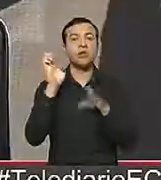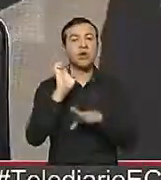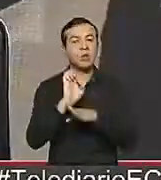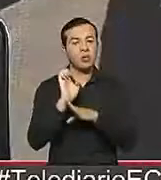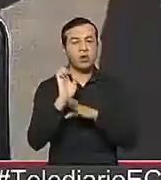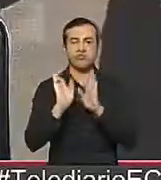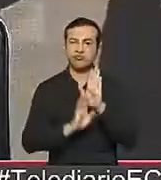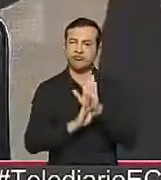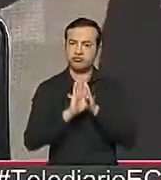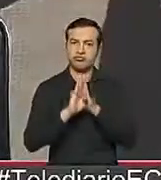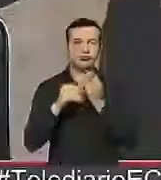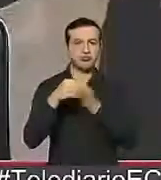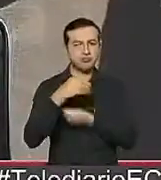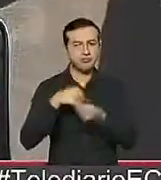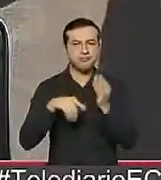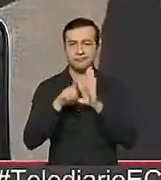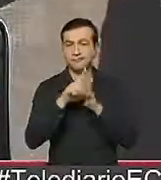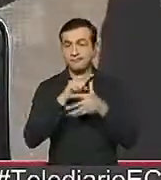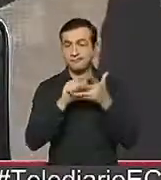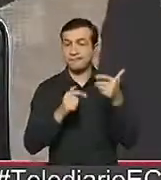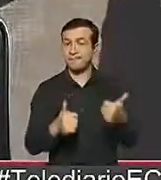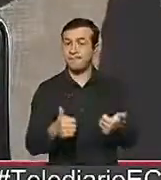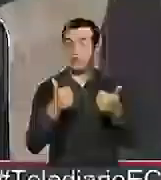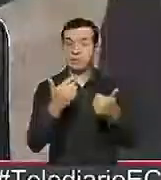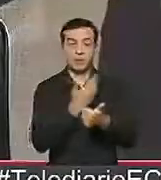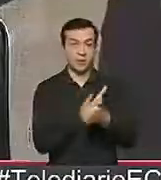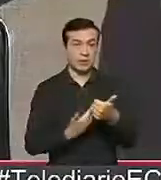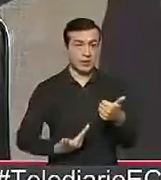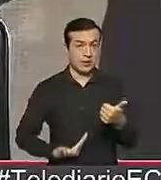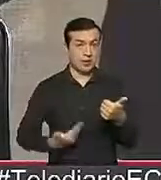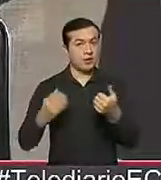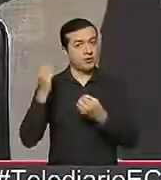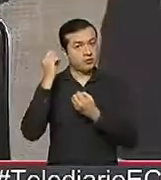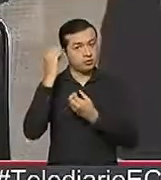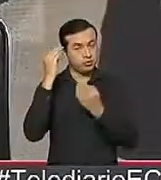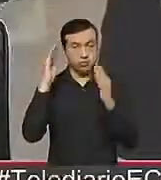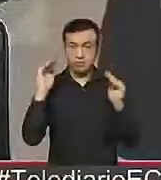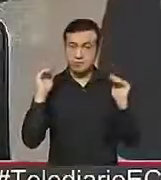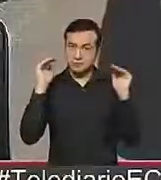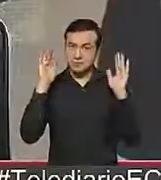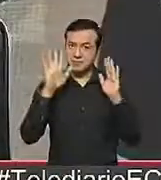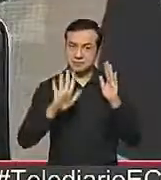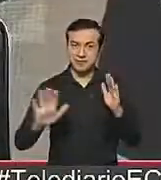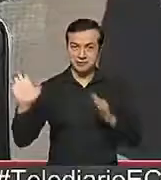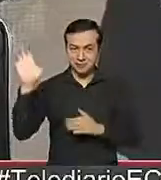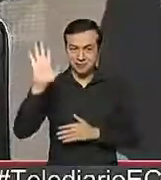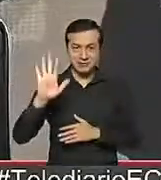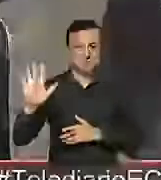y mercado de inversiones. El jefe de Estado brindó una charla magistral en este país europeo.